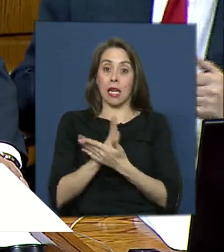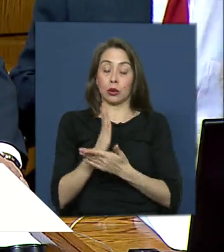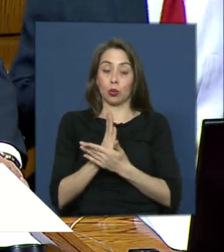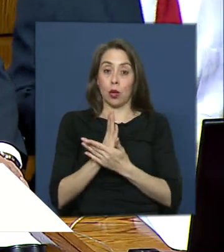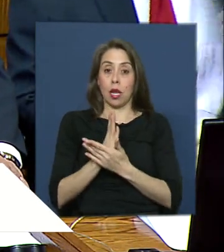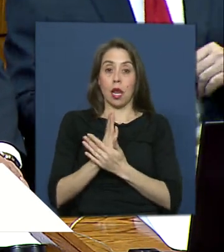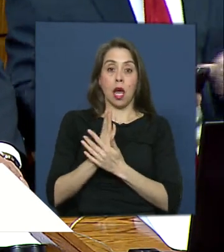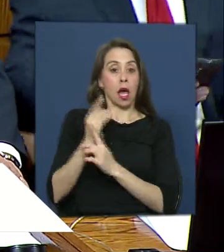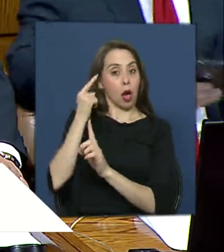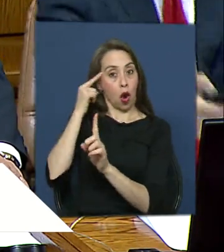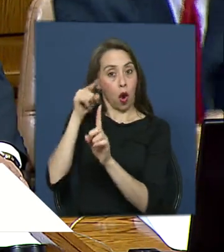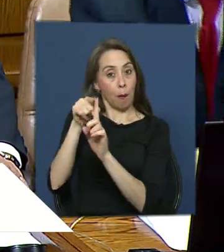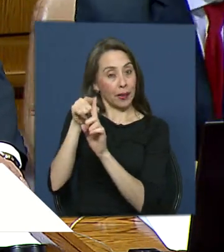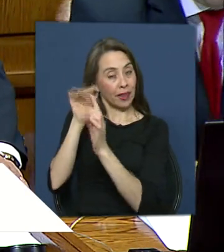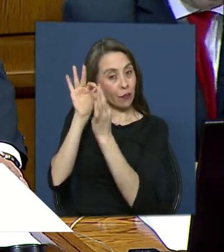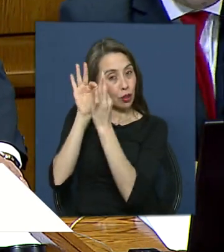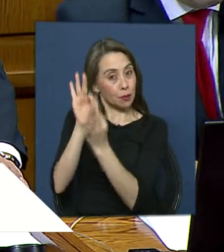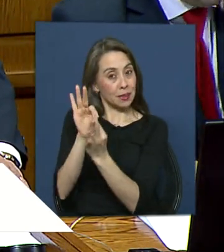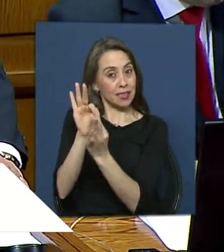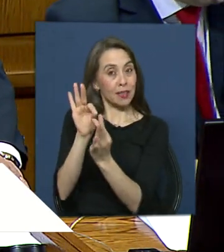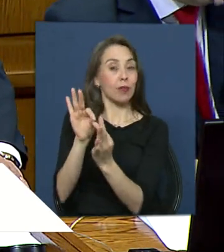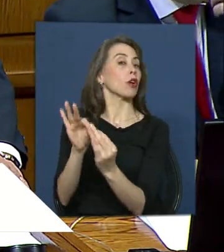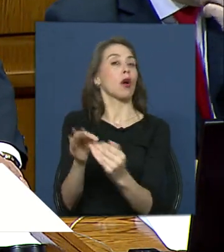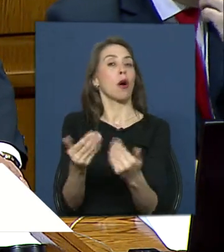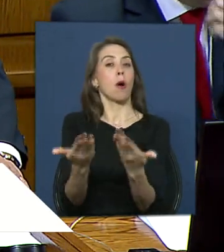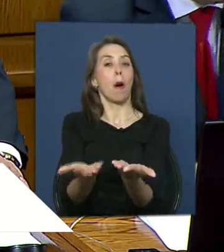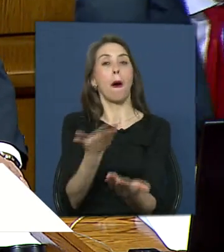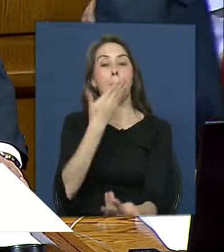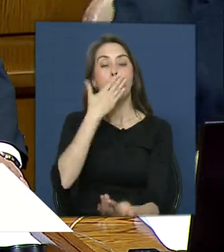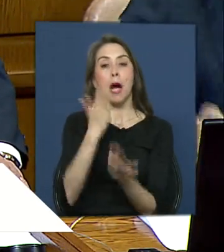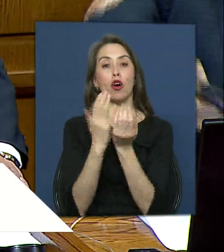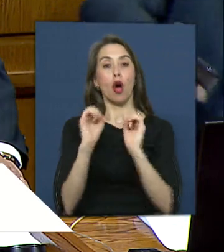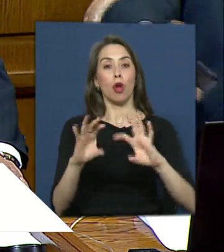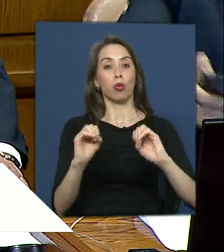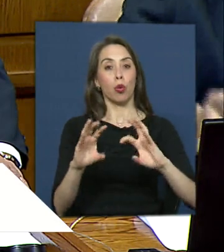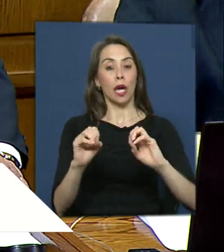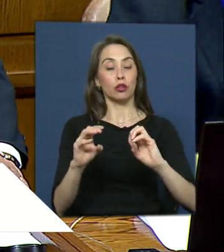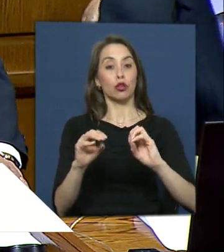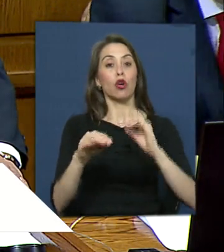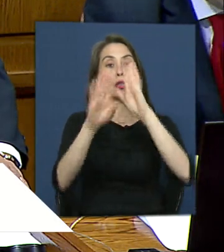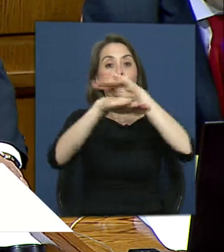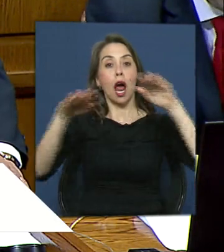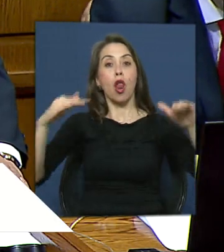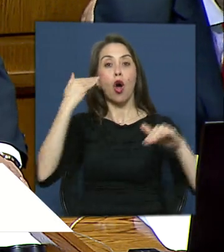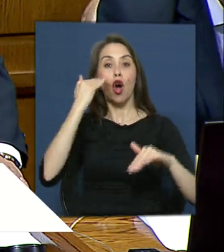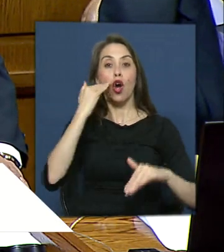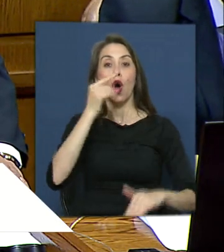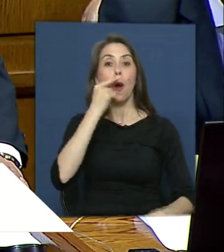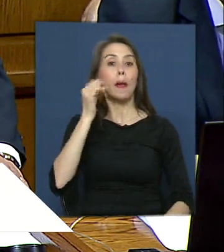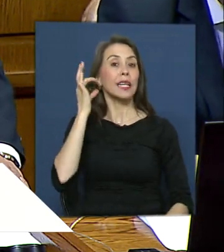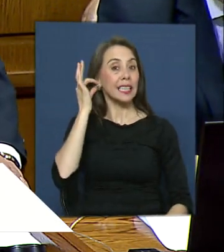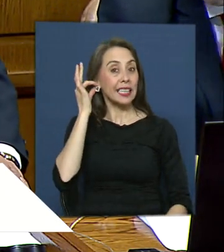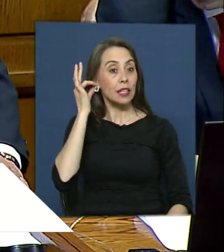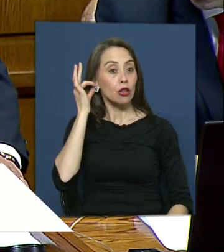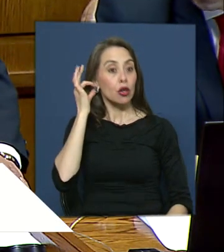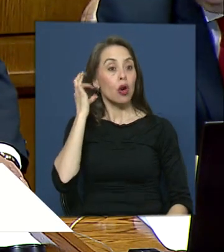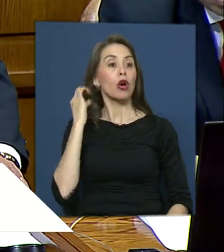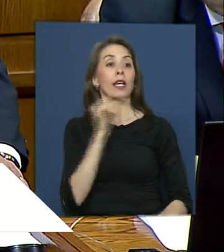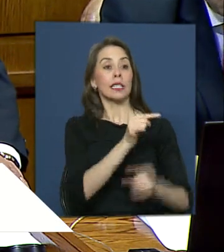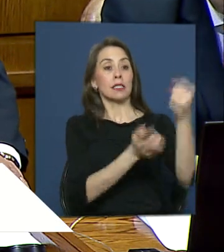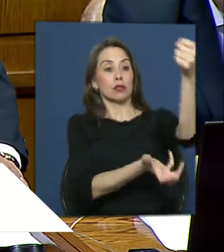función específica, que es darle la mejor educación que sea posible a nuestros niños y niñas, se